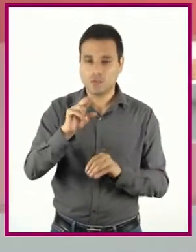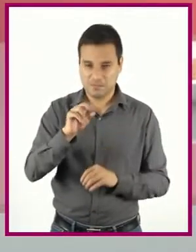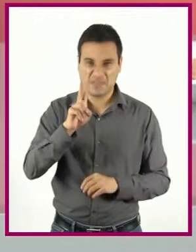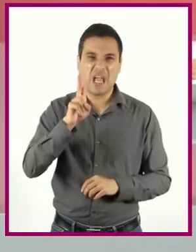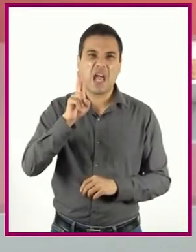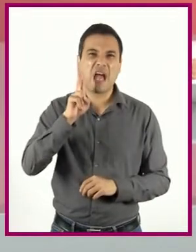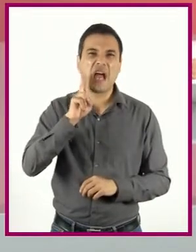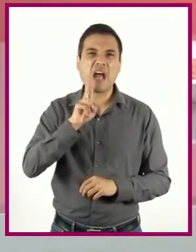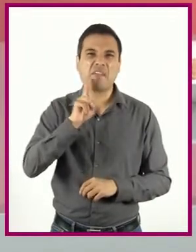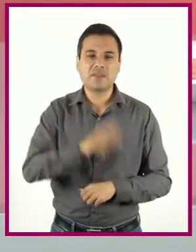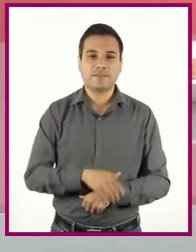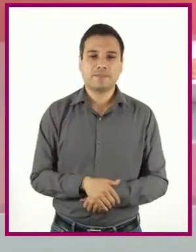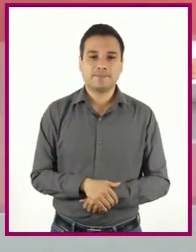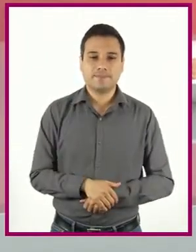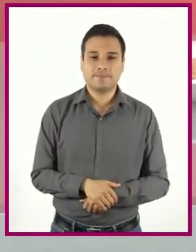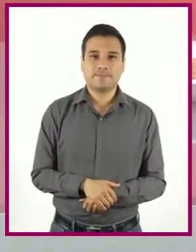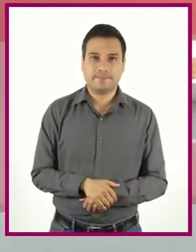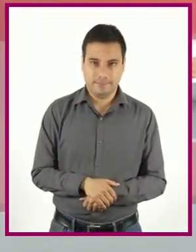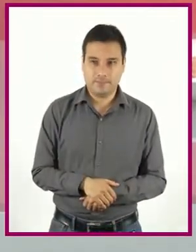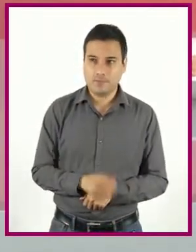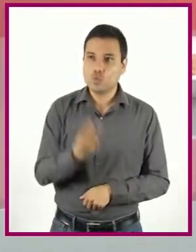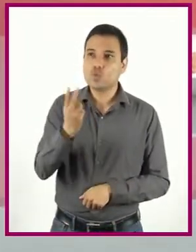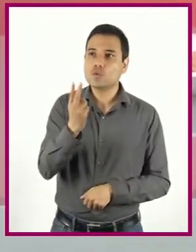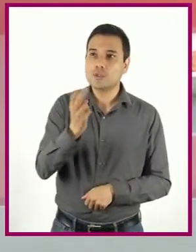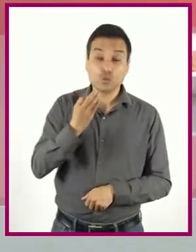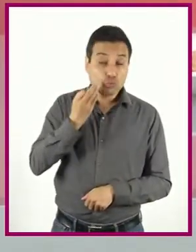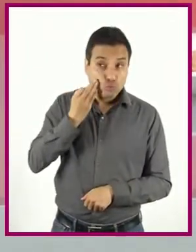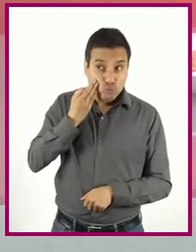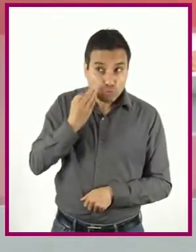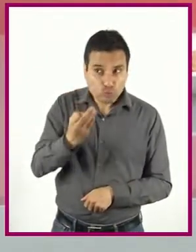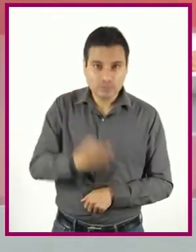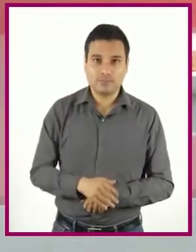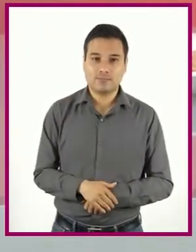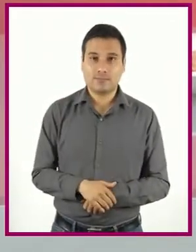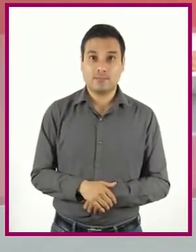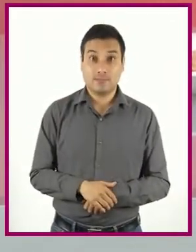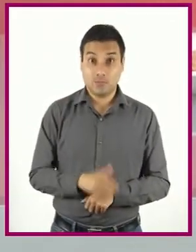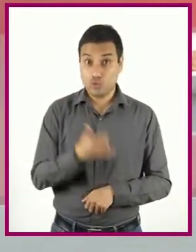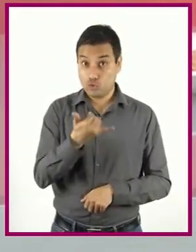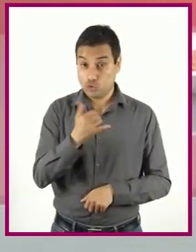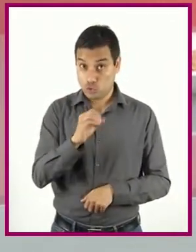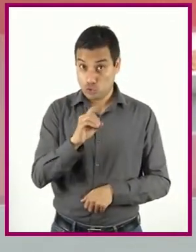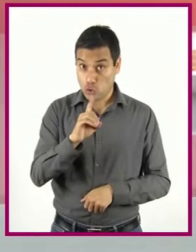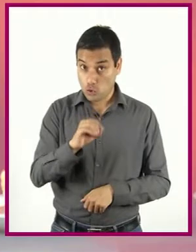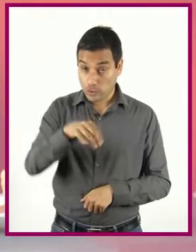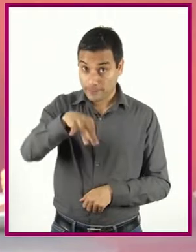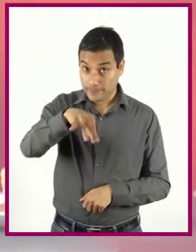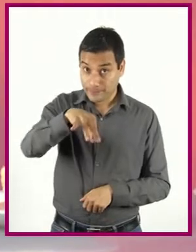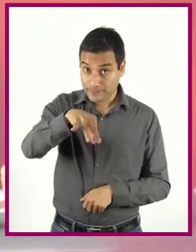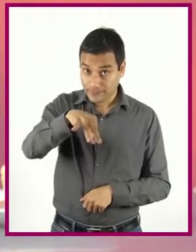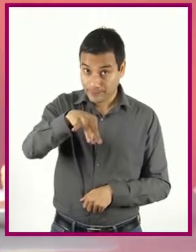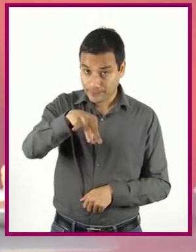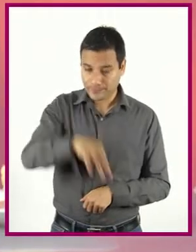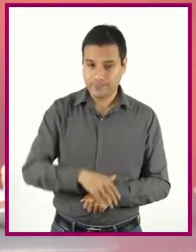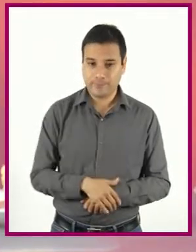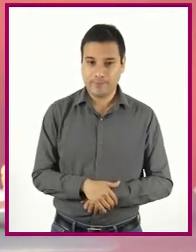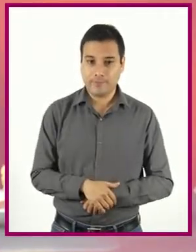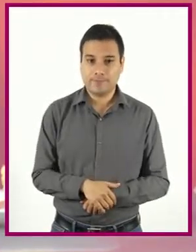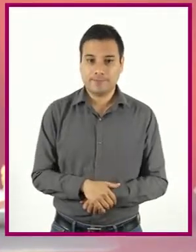No creo. Este nos servirá como testigo. ¿Verdad que no, Regina? Ese es el yodo. Así es. Agregamos las gotitas